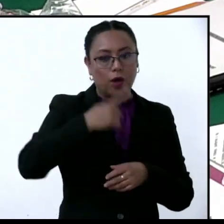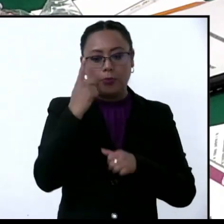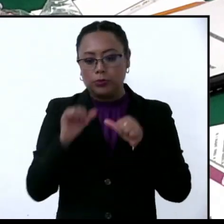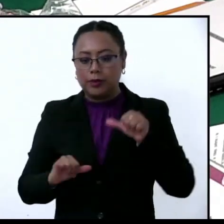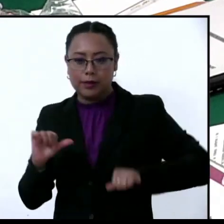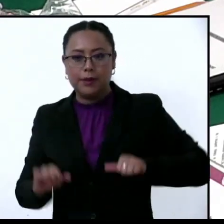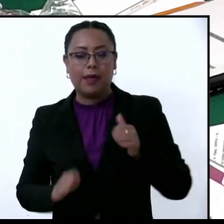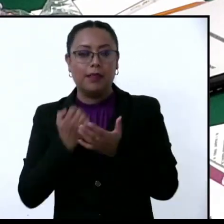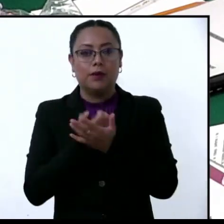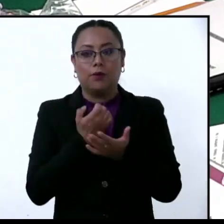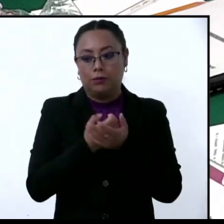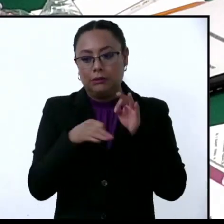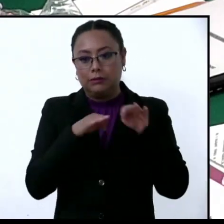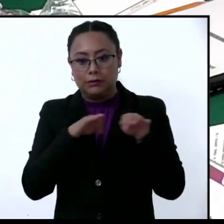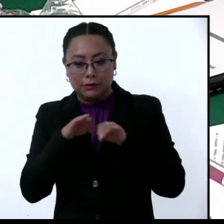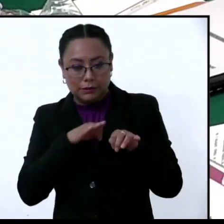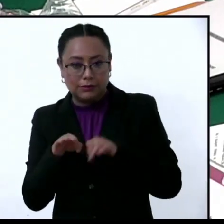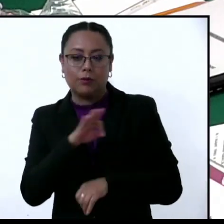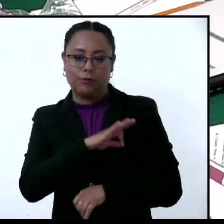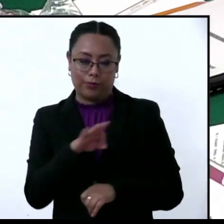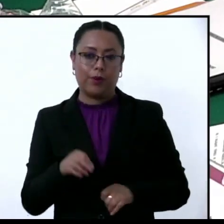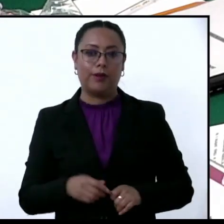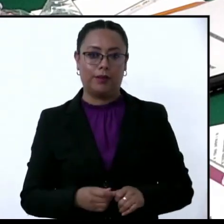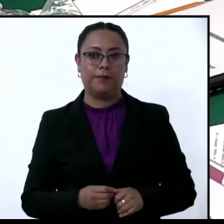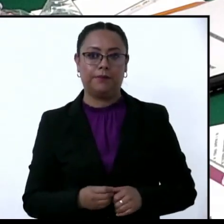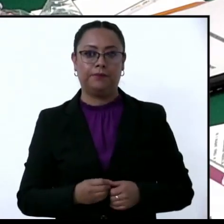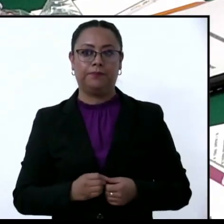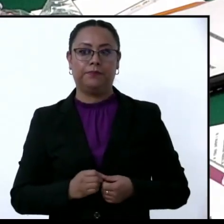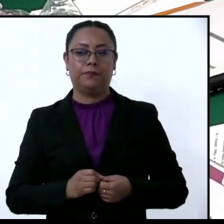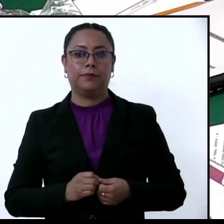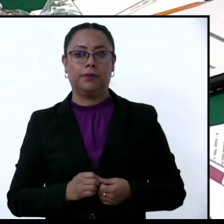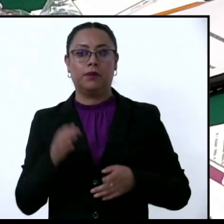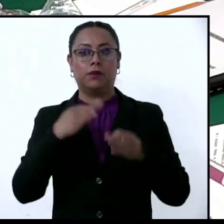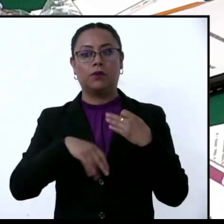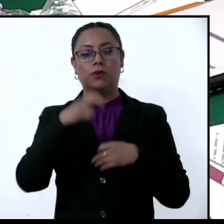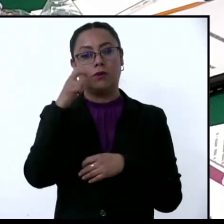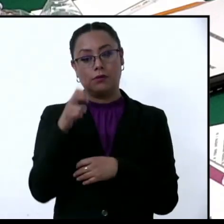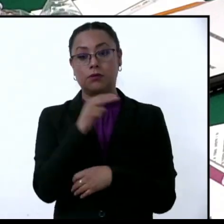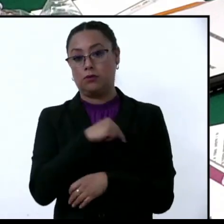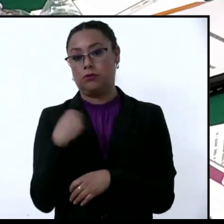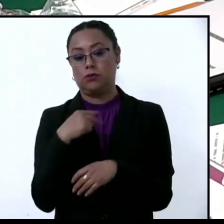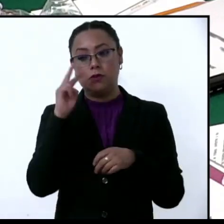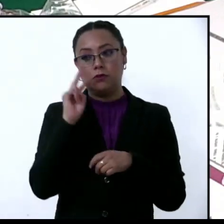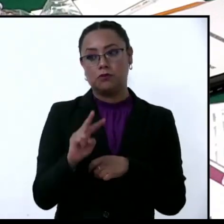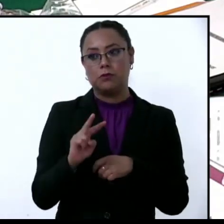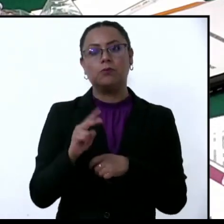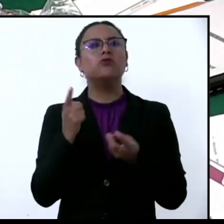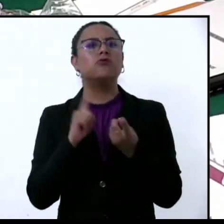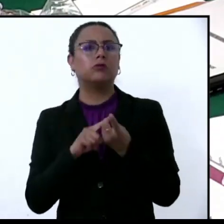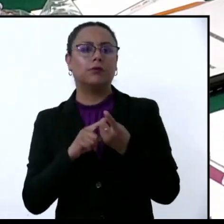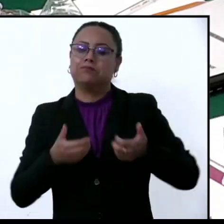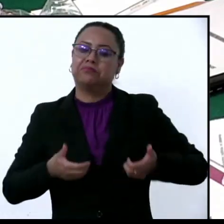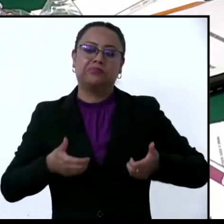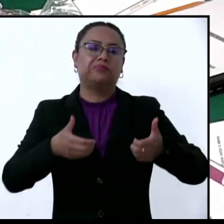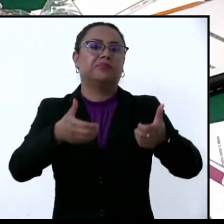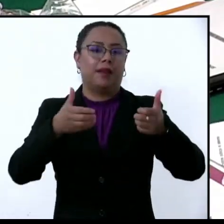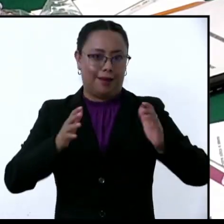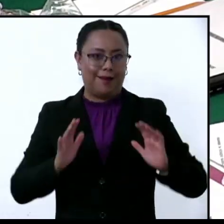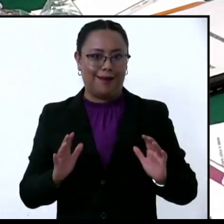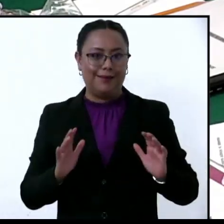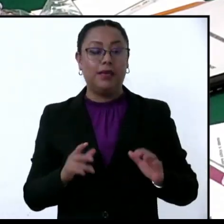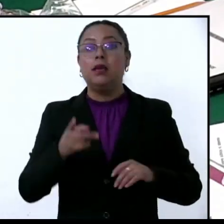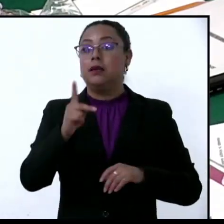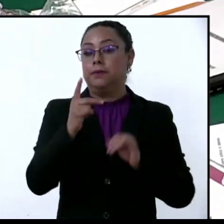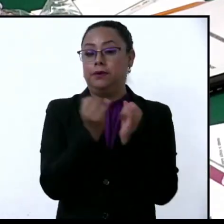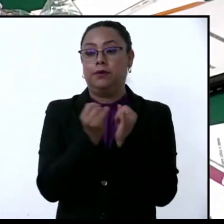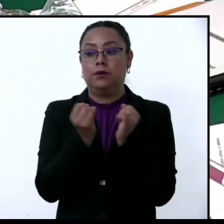económica que sea su fuente de empleo, lo que se observa de manera muy común en la vía pública. Pero también